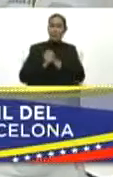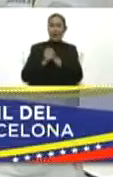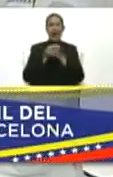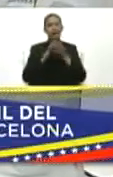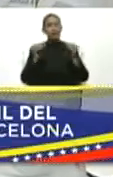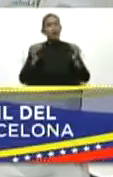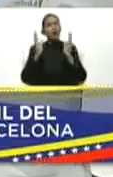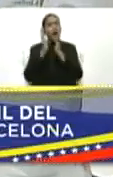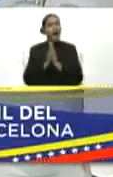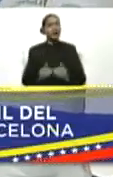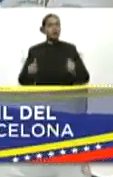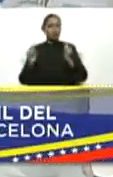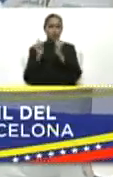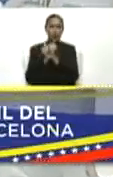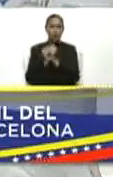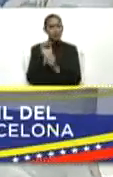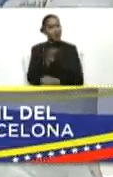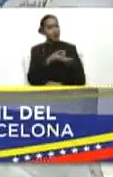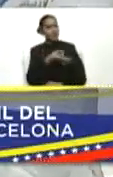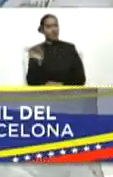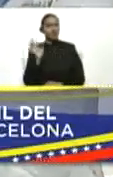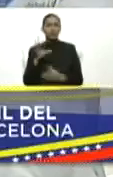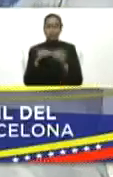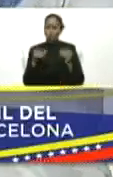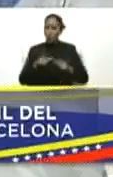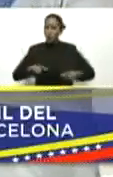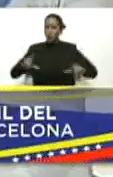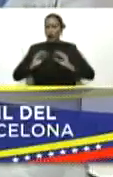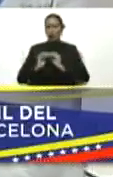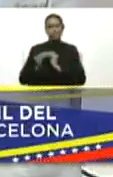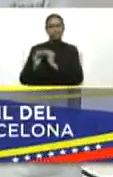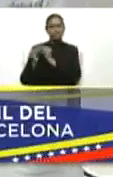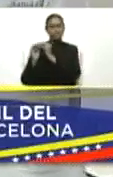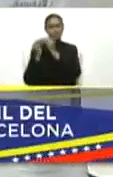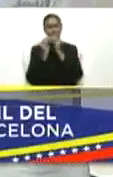con esta extraordinaria infraestructura. Fíjate que ahí,